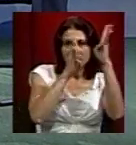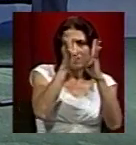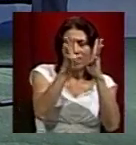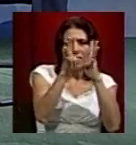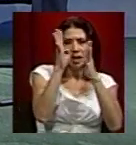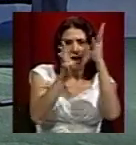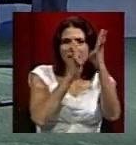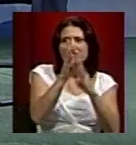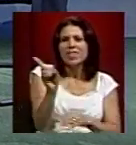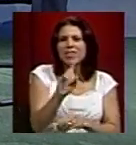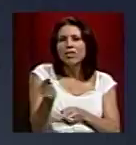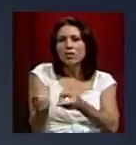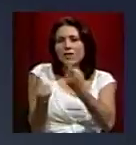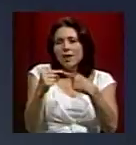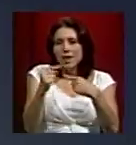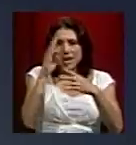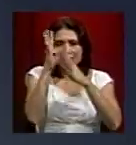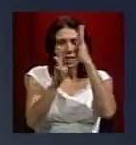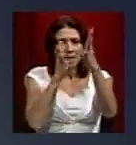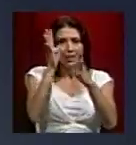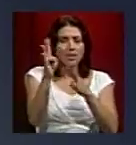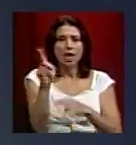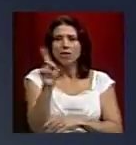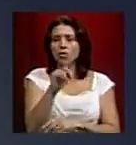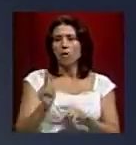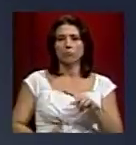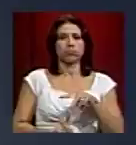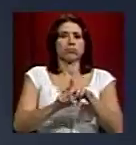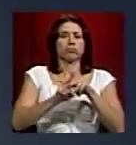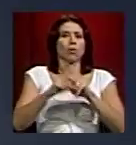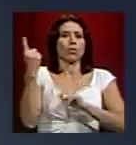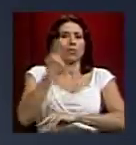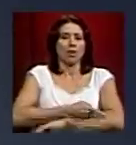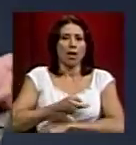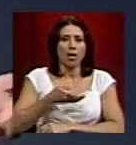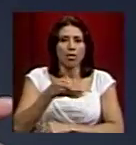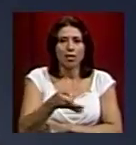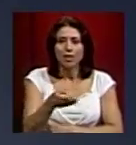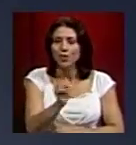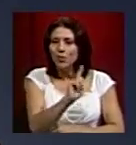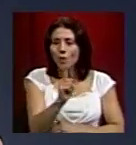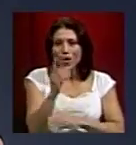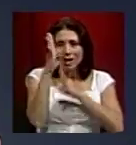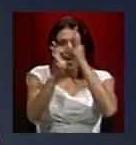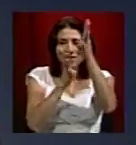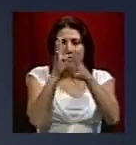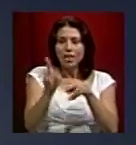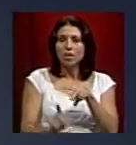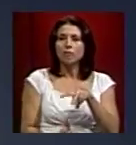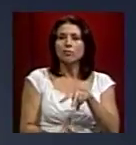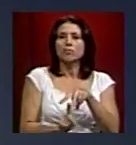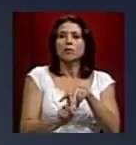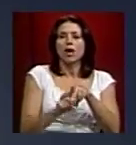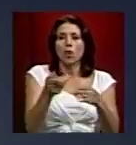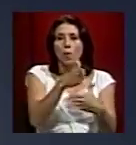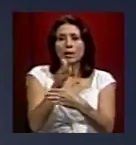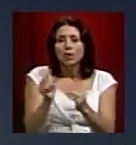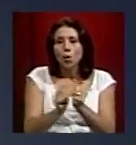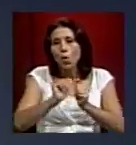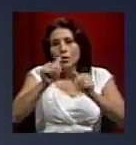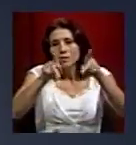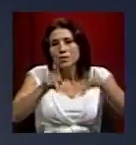creatividad? Yo siempre he dicho que la creatividad no le llega a uno de la noche a la mañana, llega de compartir con otros y discutir con otros esas